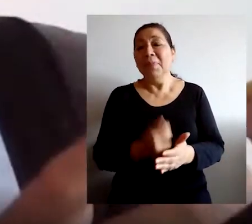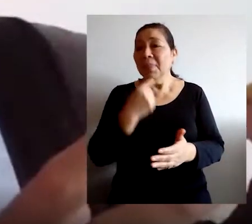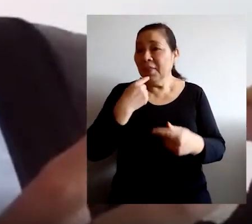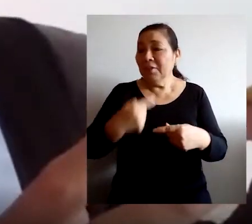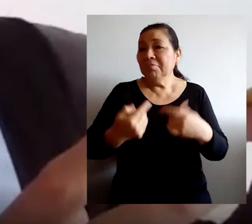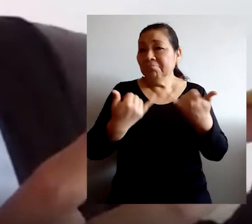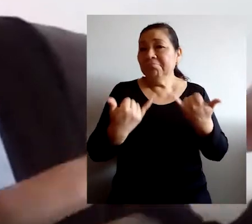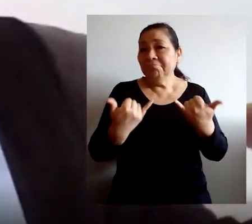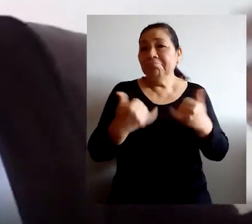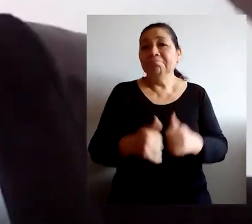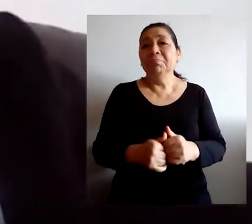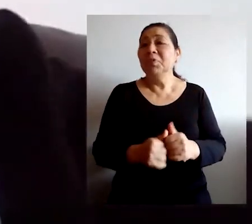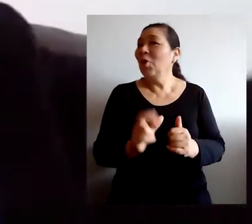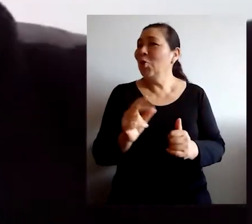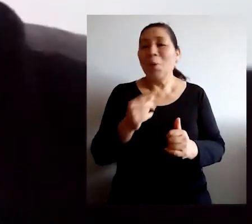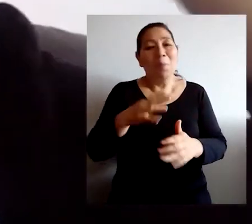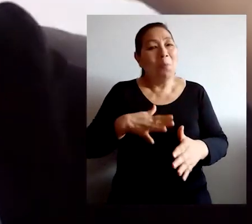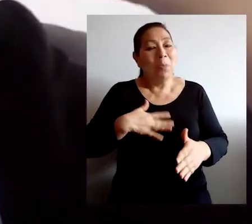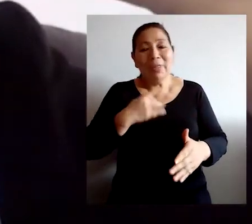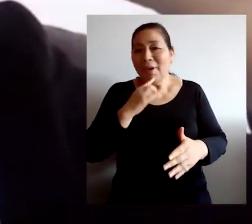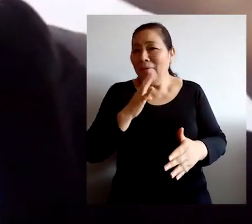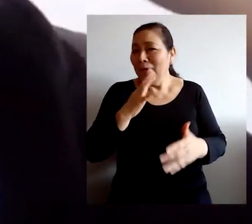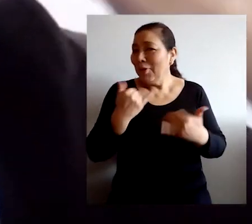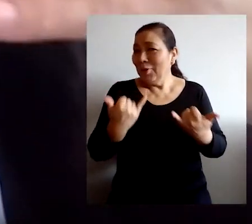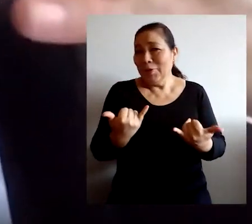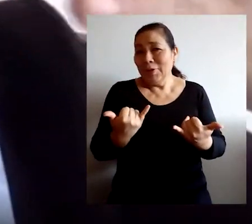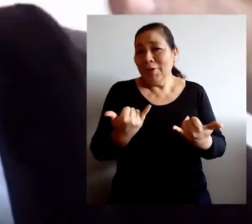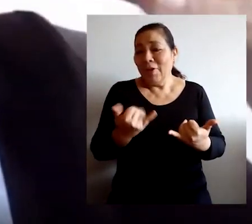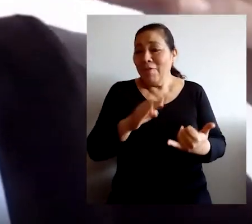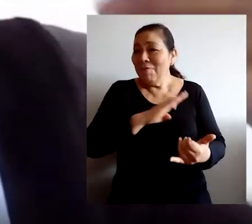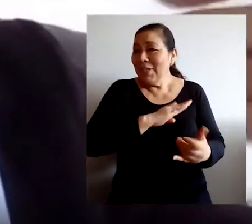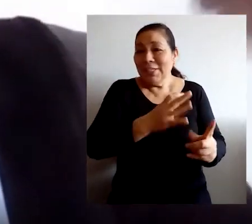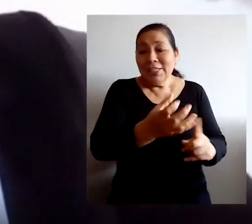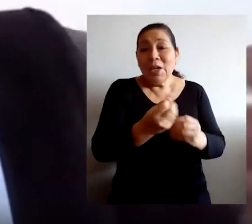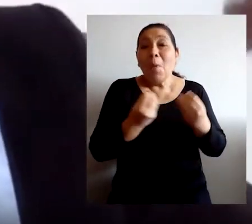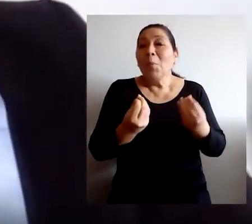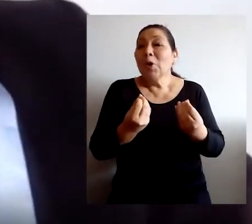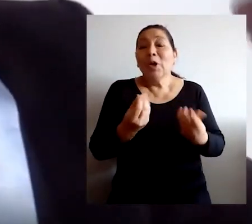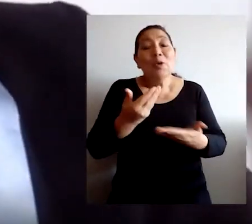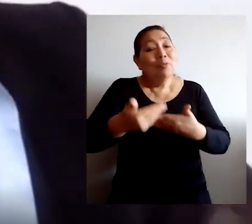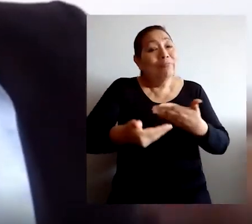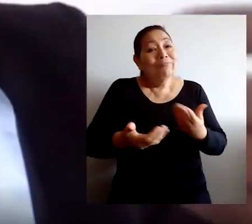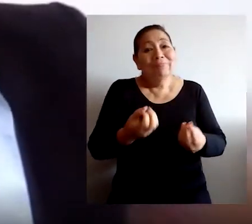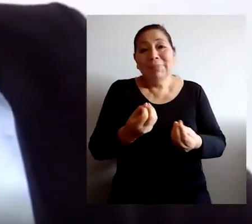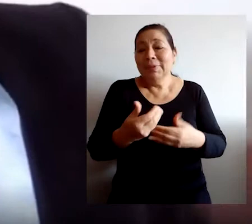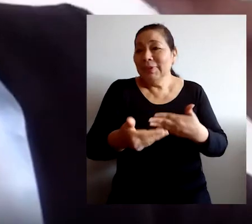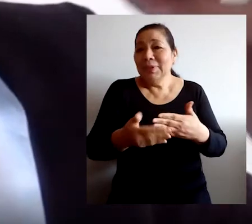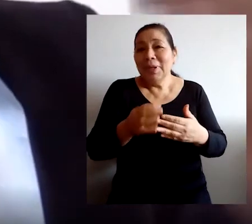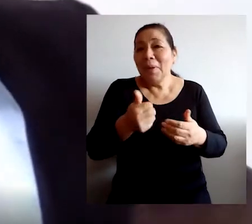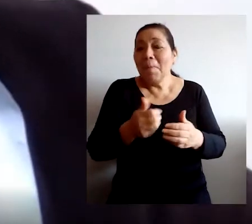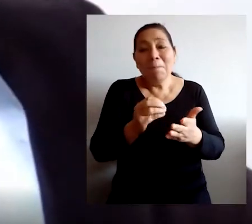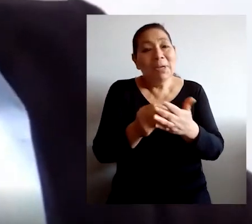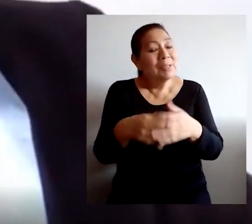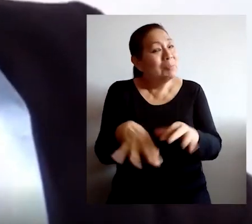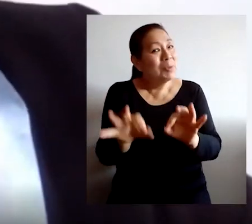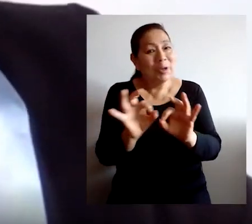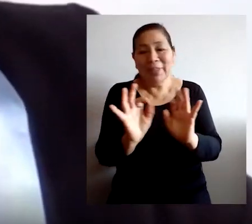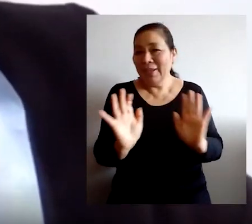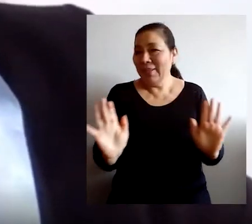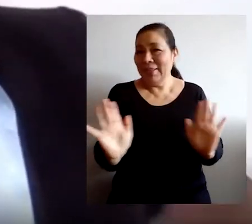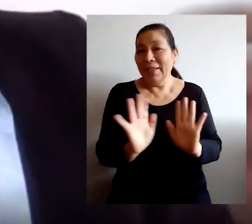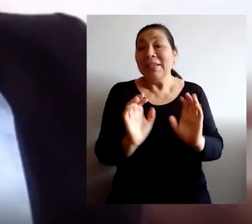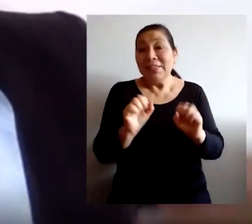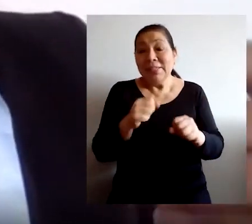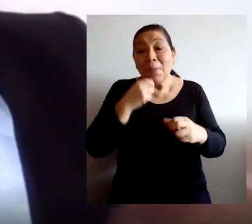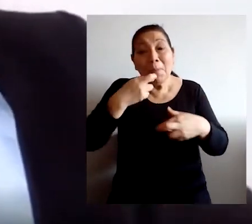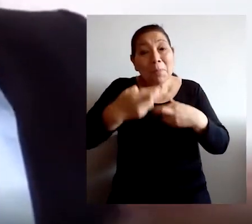se discutió eso, no podríamos hablar ahorita de una confiscación, porque este no es un proceso primigenio.